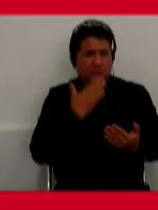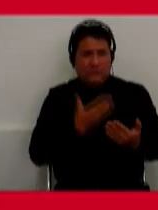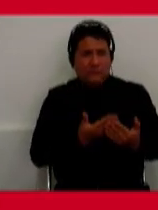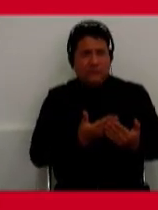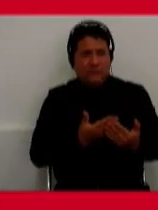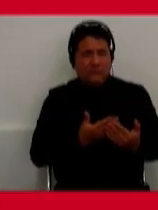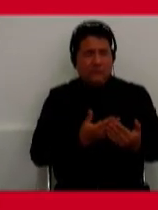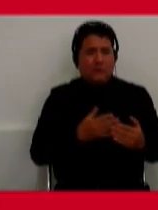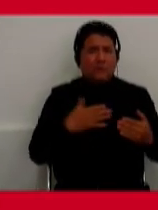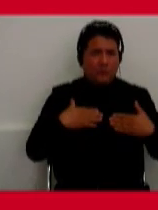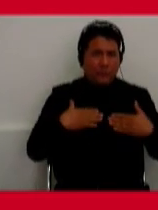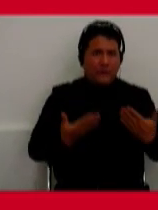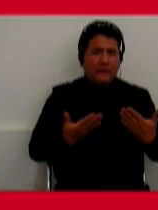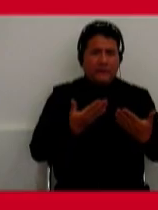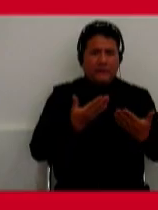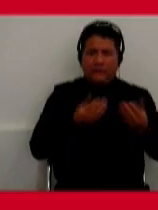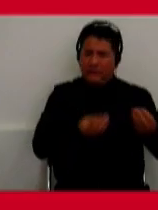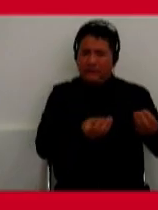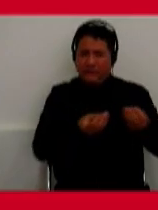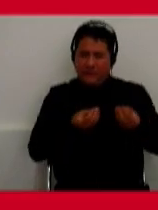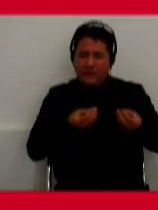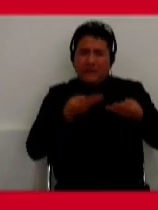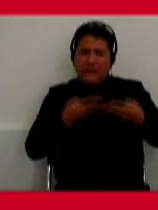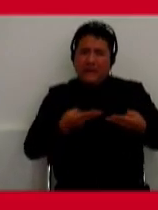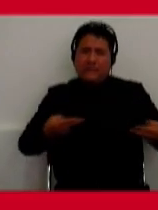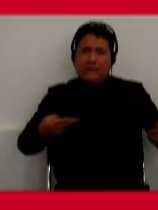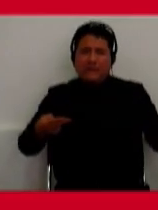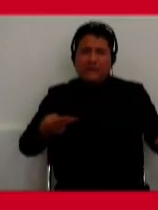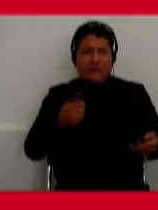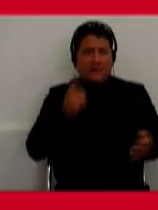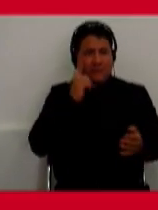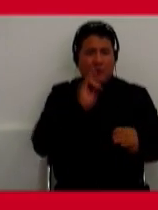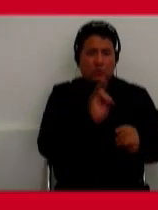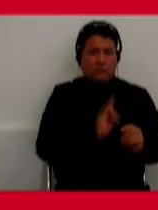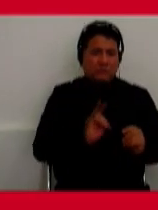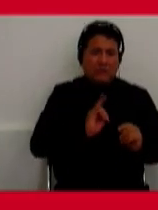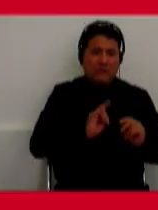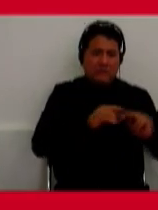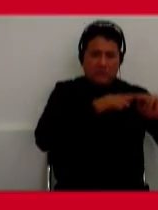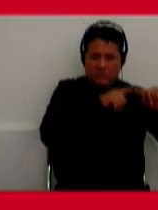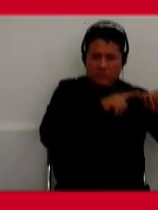que consolida herramientas claves, como se ve en la gráfica.